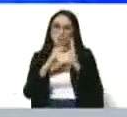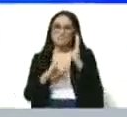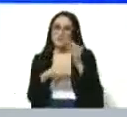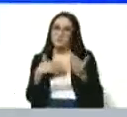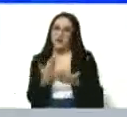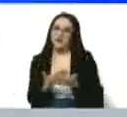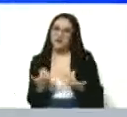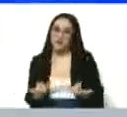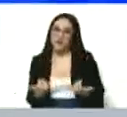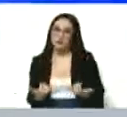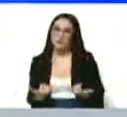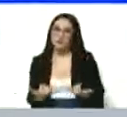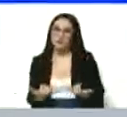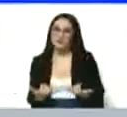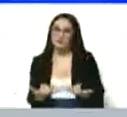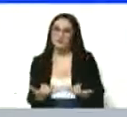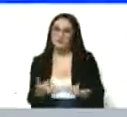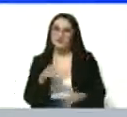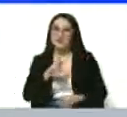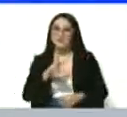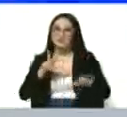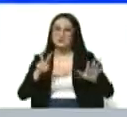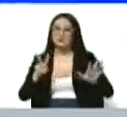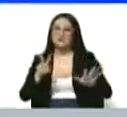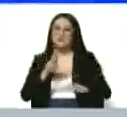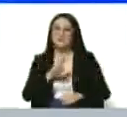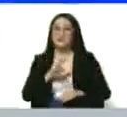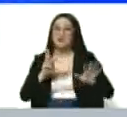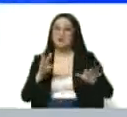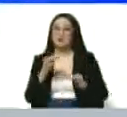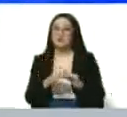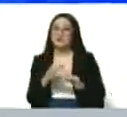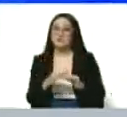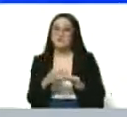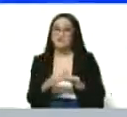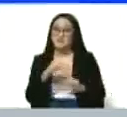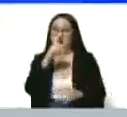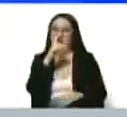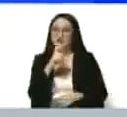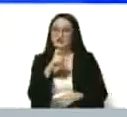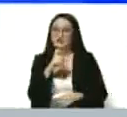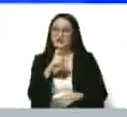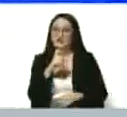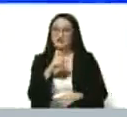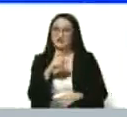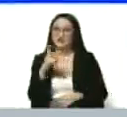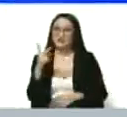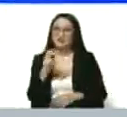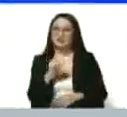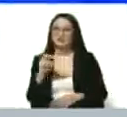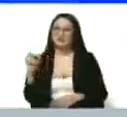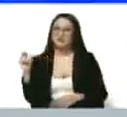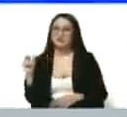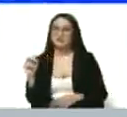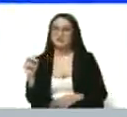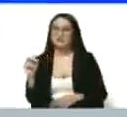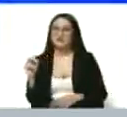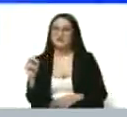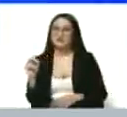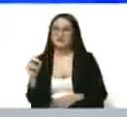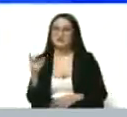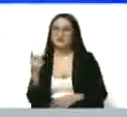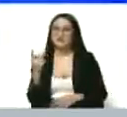hoy. Desde el 27 y 28 de septiembre del año 2000, la segunda cumbre